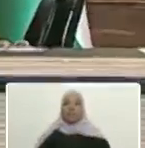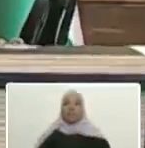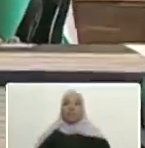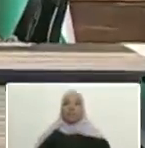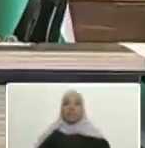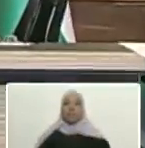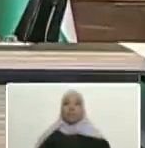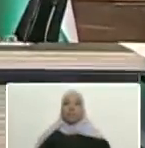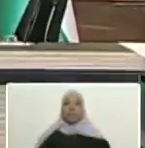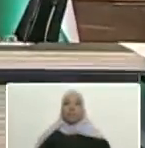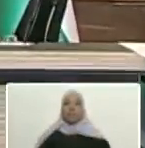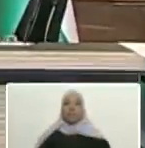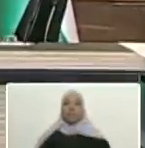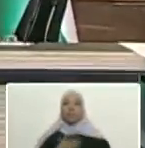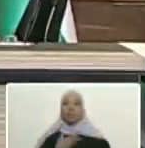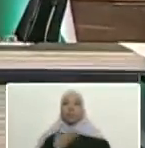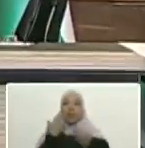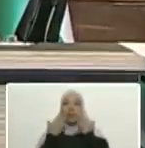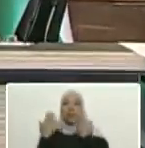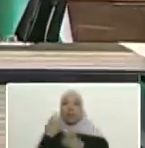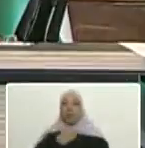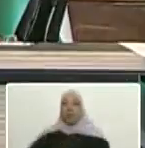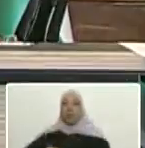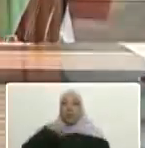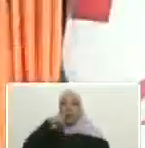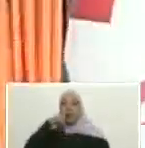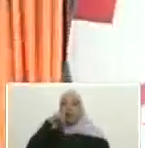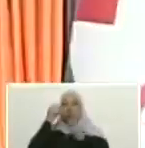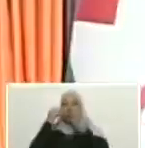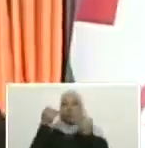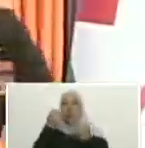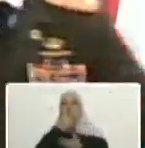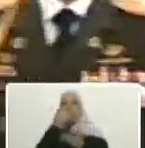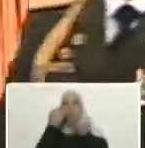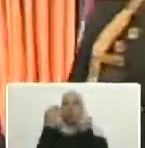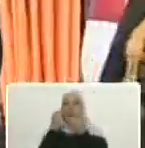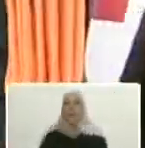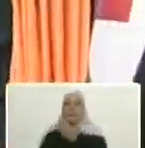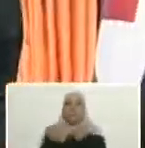las declaraciones del presidente de la República Bolivariana de Venezuela, Nicolás Maduro Moros.